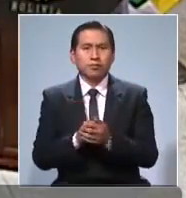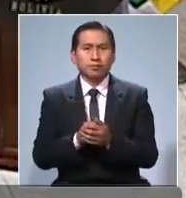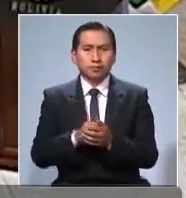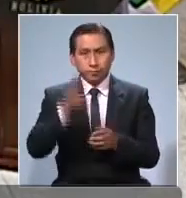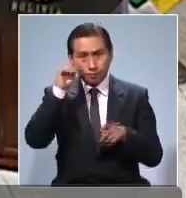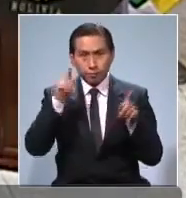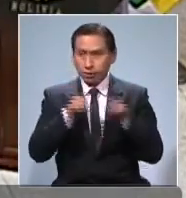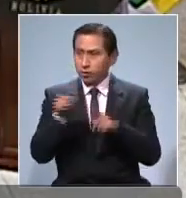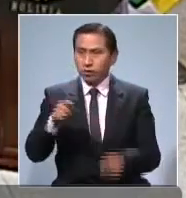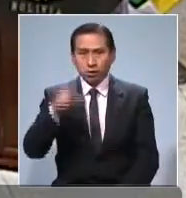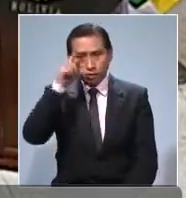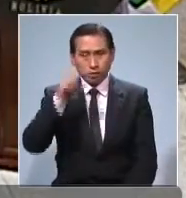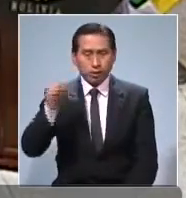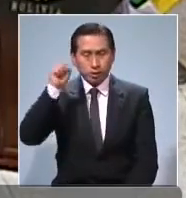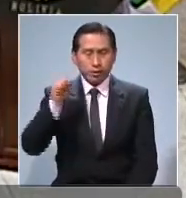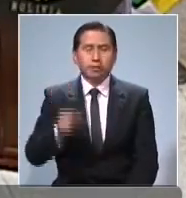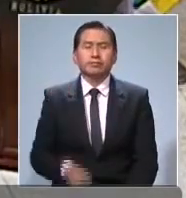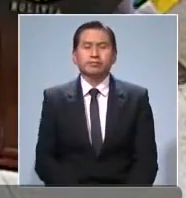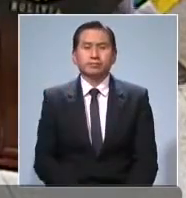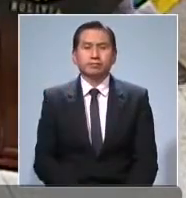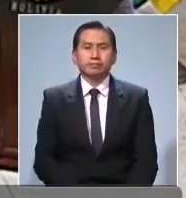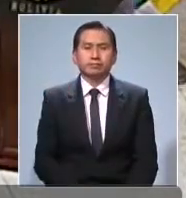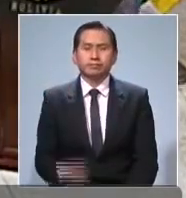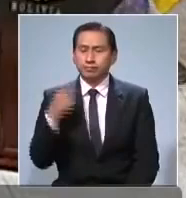hermano Luis Alberto Arce Catacora.